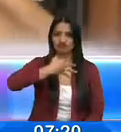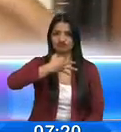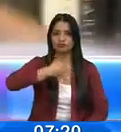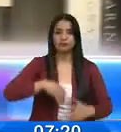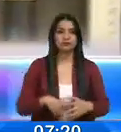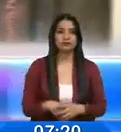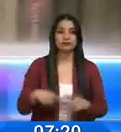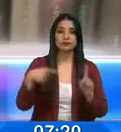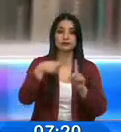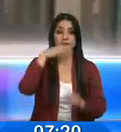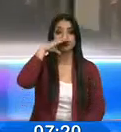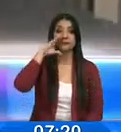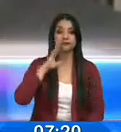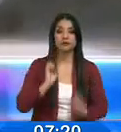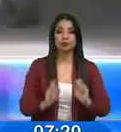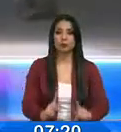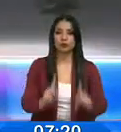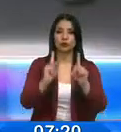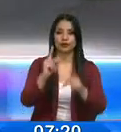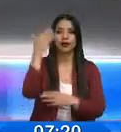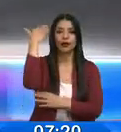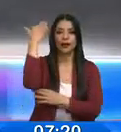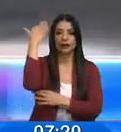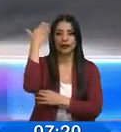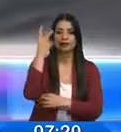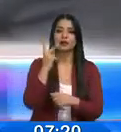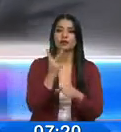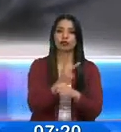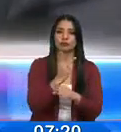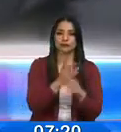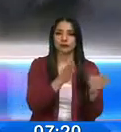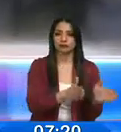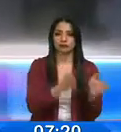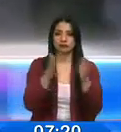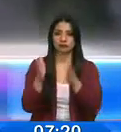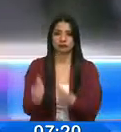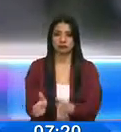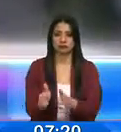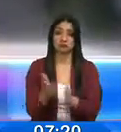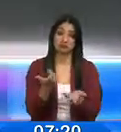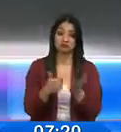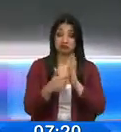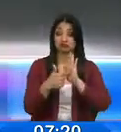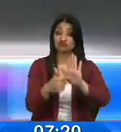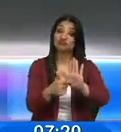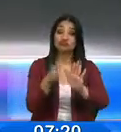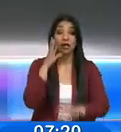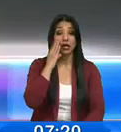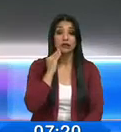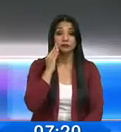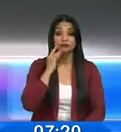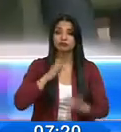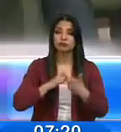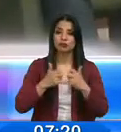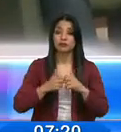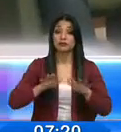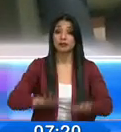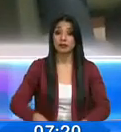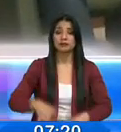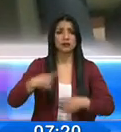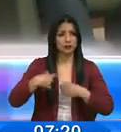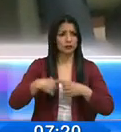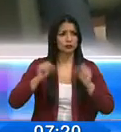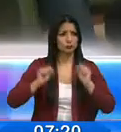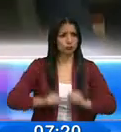Moncayo tuvo la oportunidad de ser alcalde en dos periodos consecutivos y esa sería su mejor arma para enfrentar los problemas que aqueja la capital de